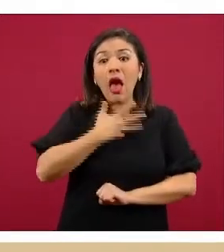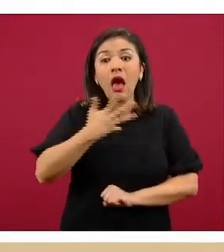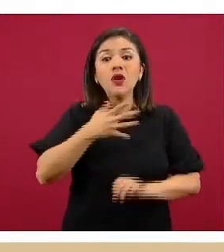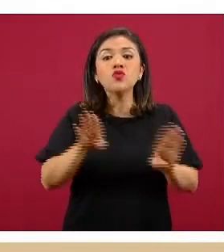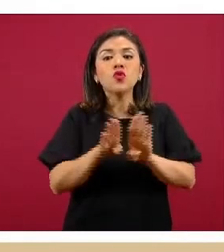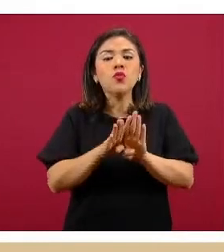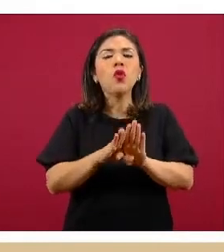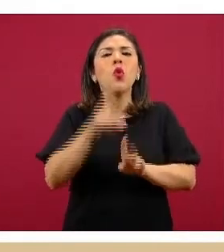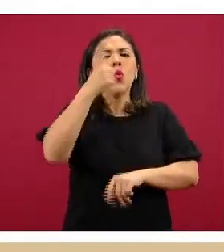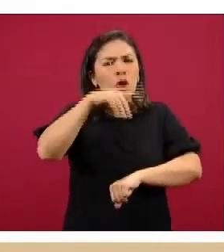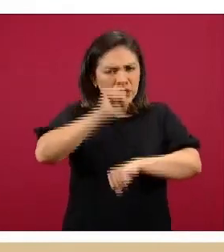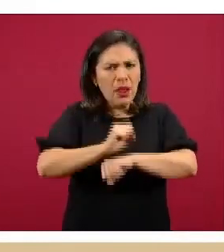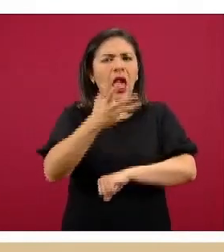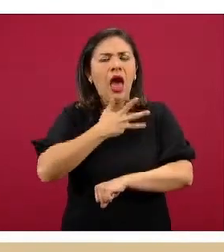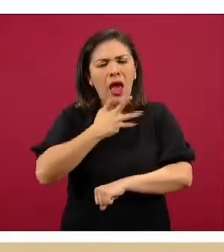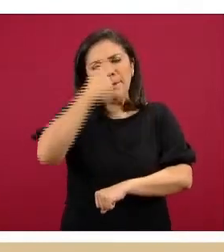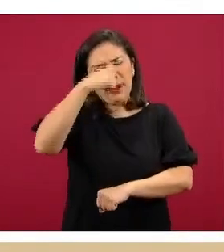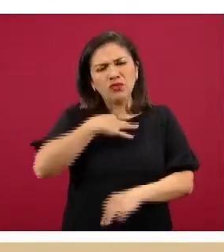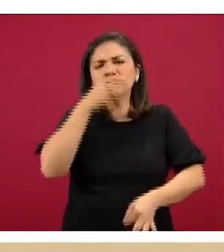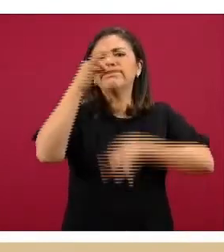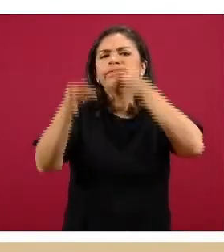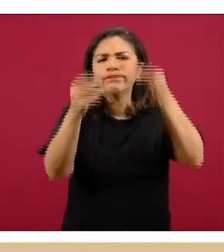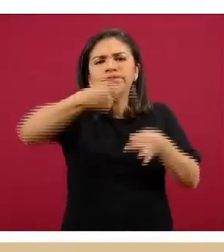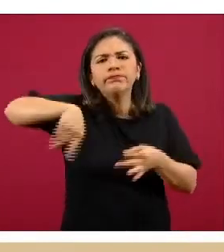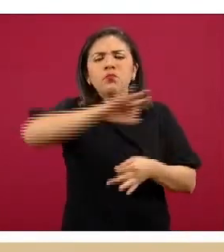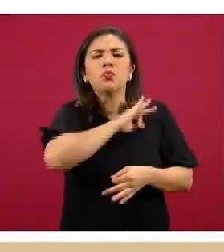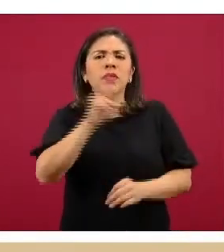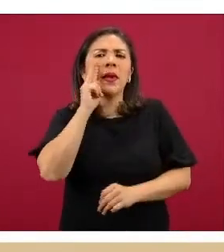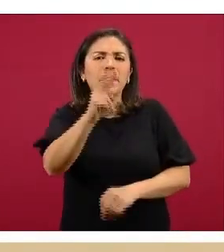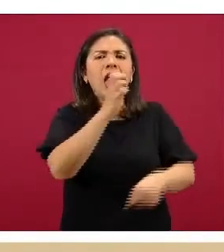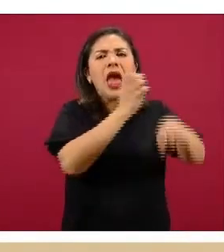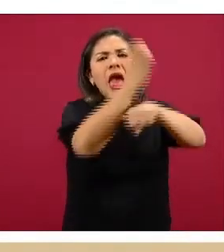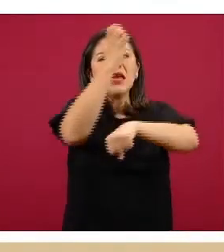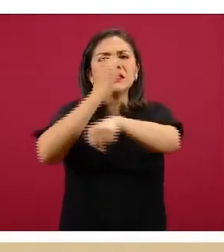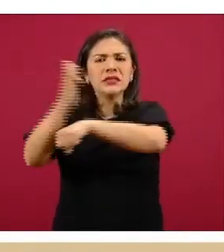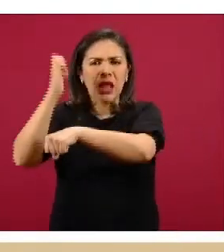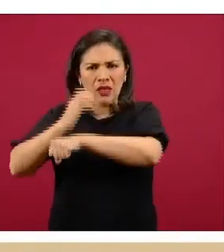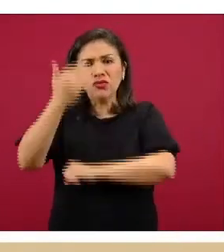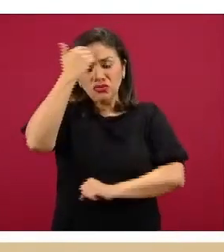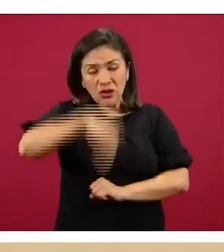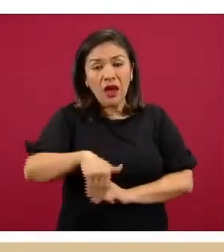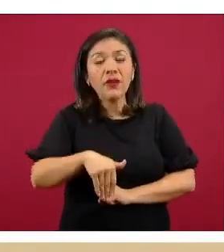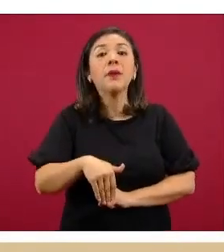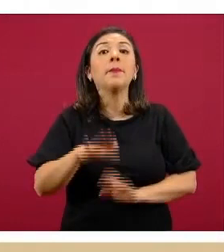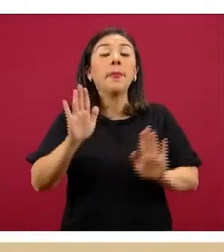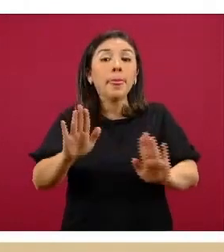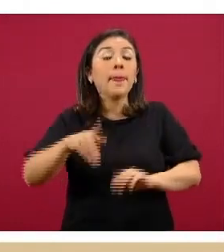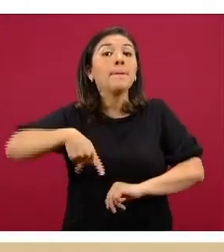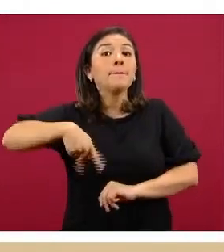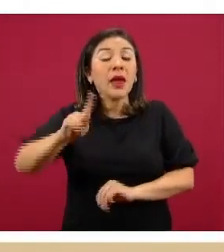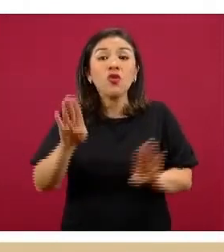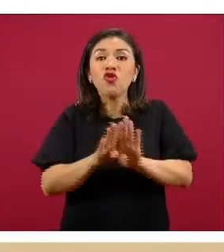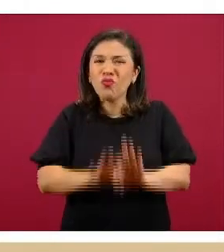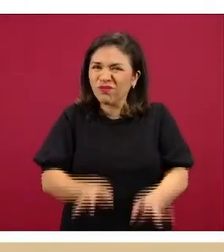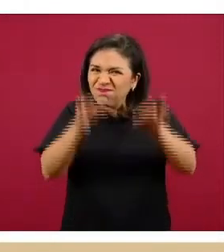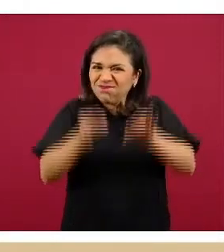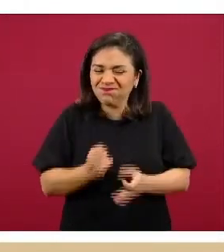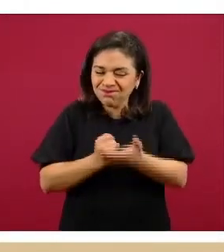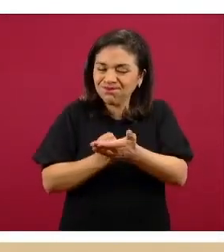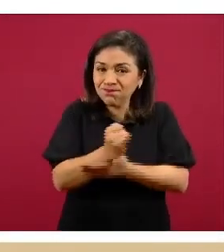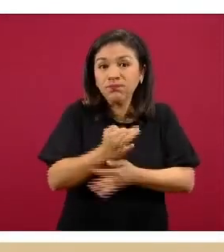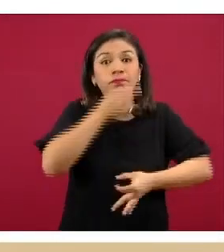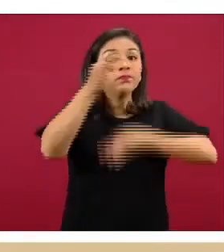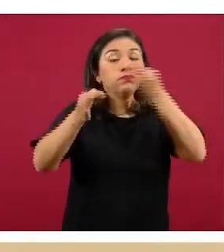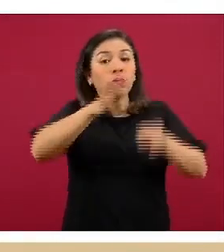versión semanal que también comunicamos con cada una de las entidades federativas, pero de manera oficial y hacia el